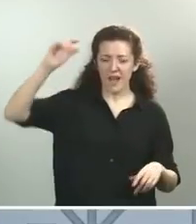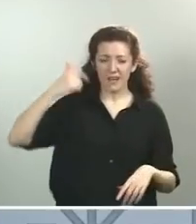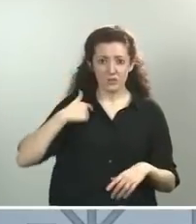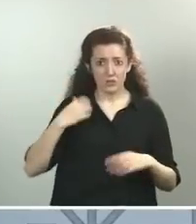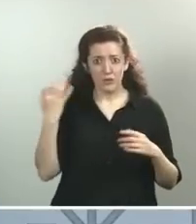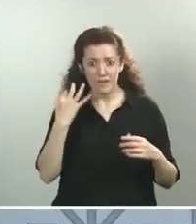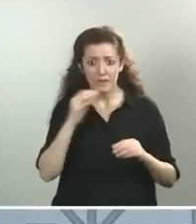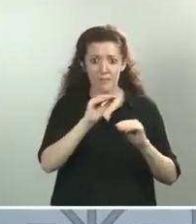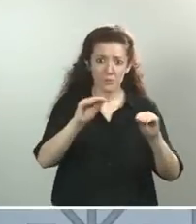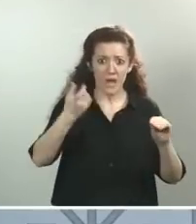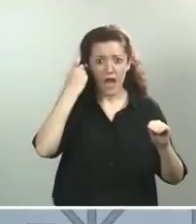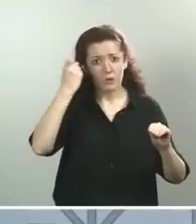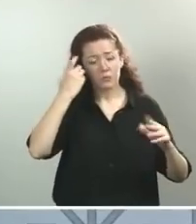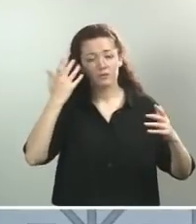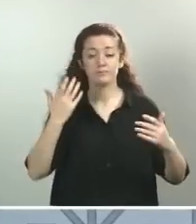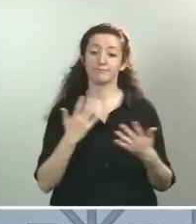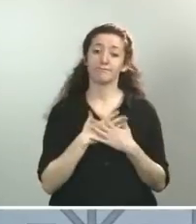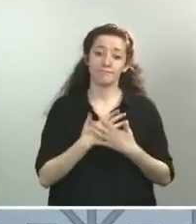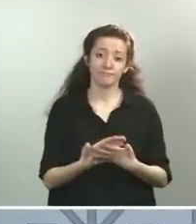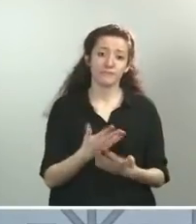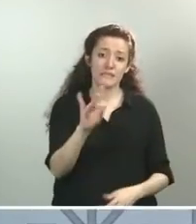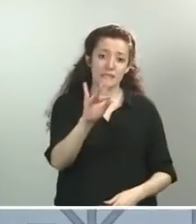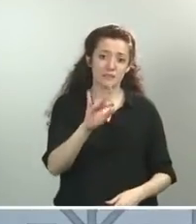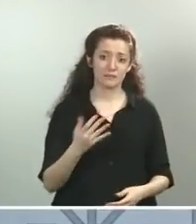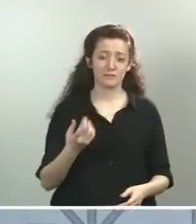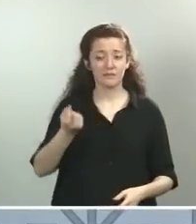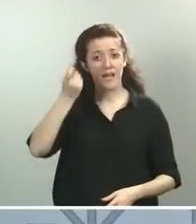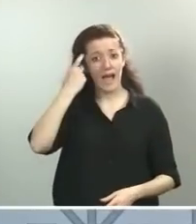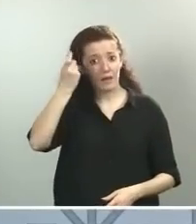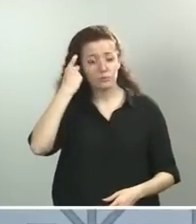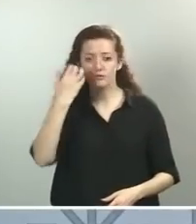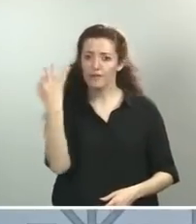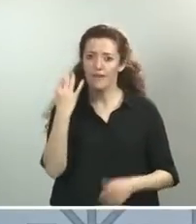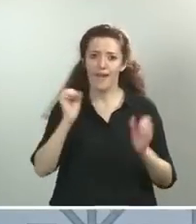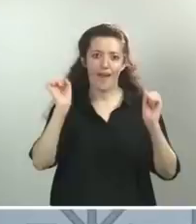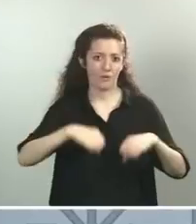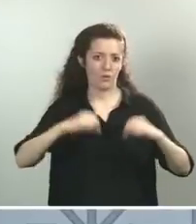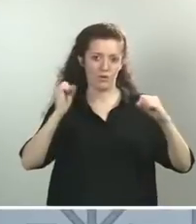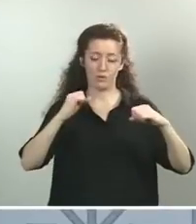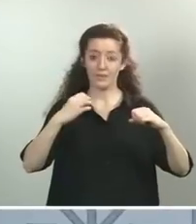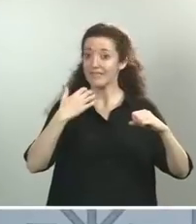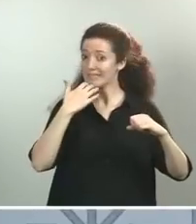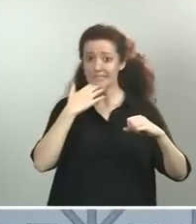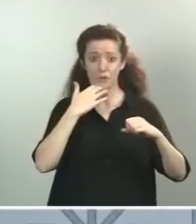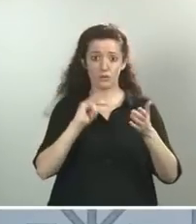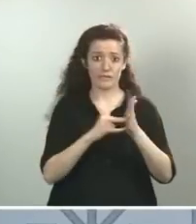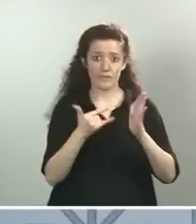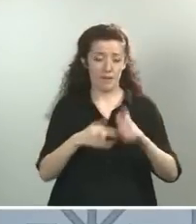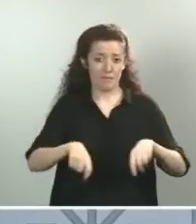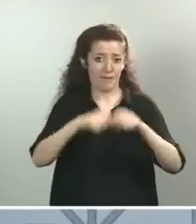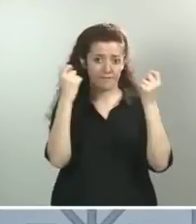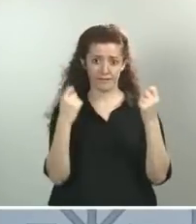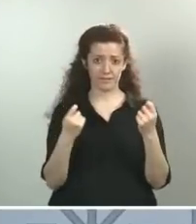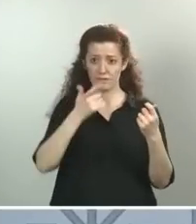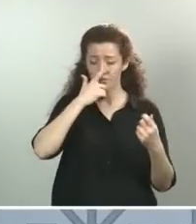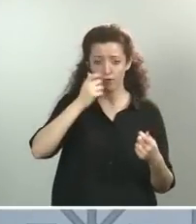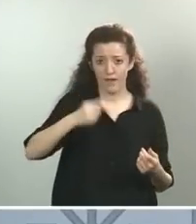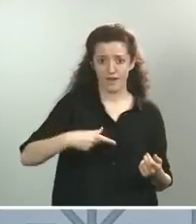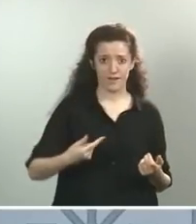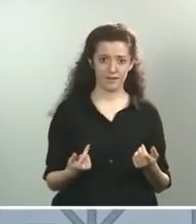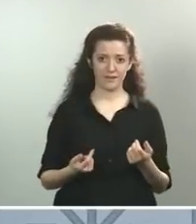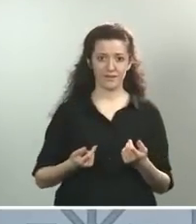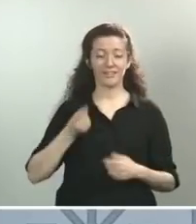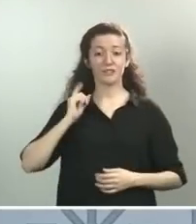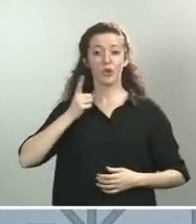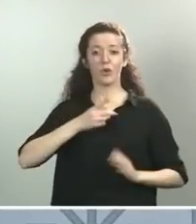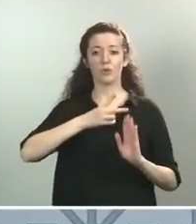hai que ponerse de acordo con os estudiantes, porque sen iso non funcionará o sistema. Non basta conseguir reglas, esas reglas teñen que ser